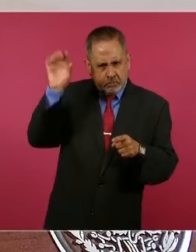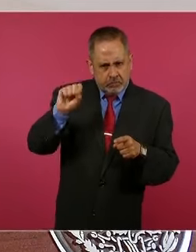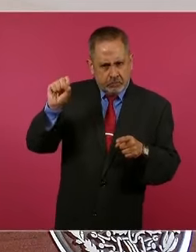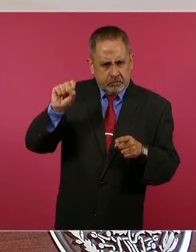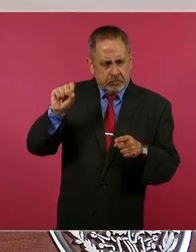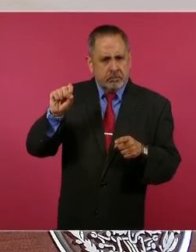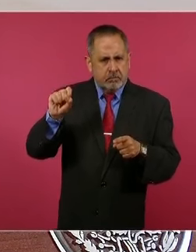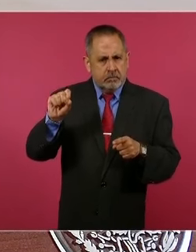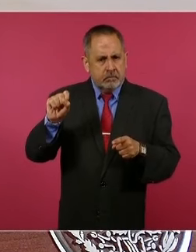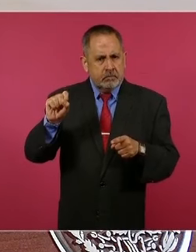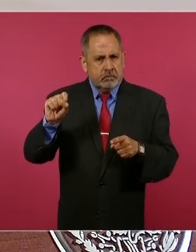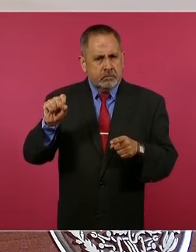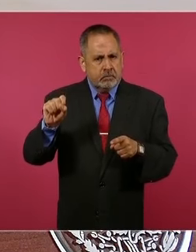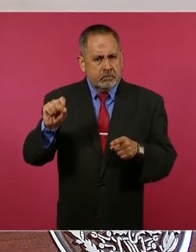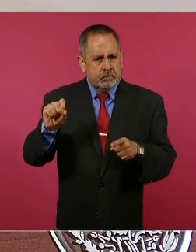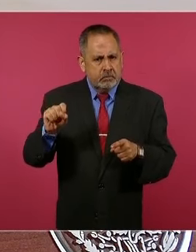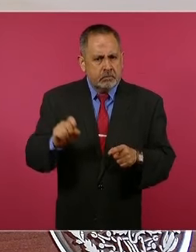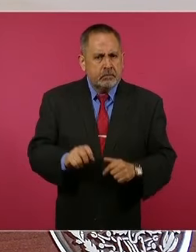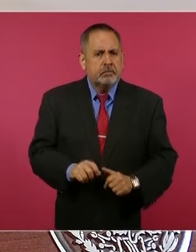Morelos